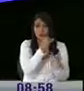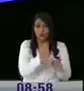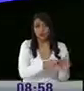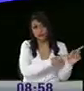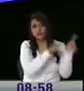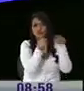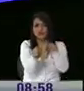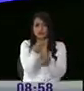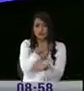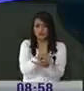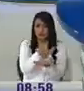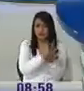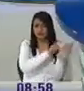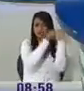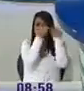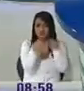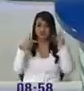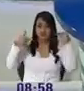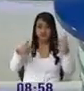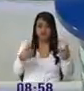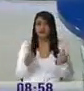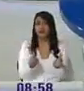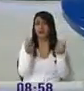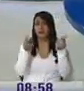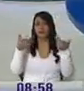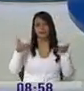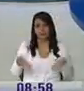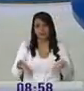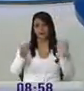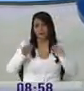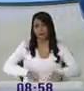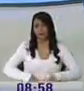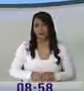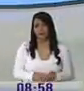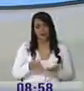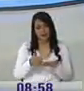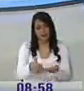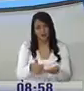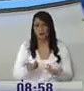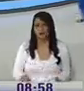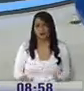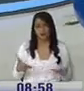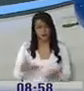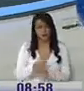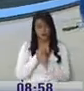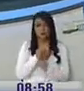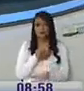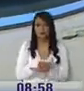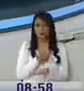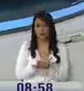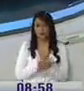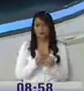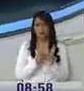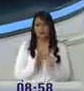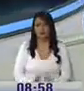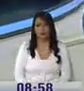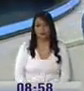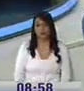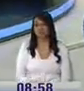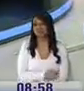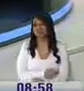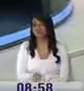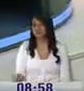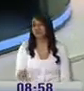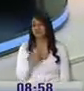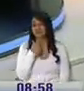tranquilamente y pueden rápidamente pues echarles una mano y darles tranquilidad a estos vecinos increíble lo